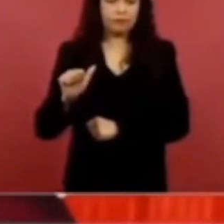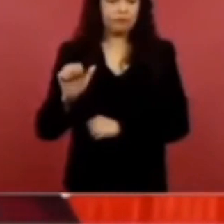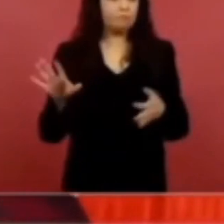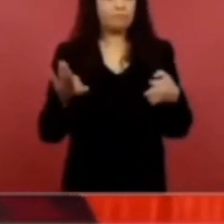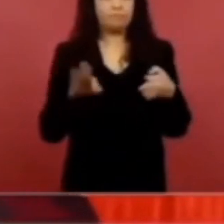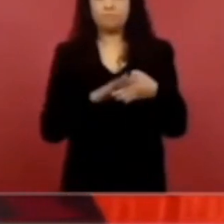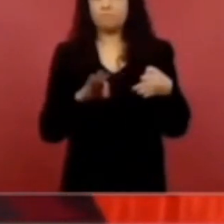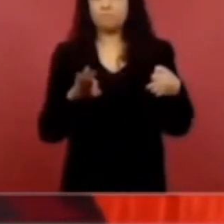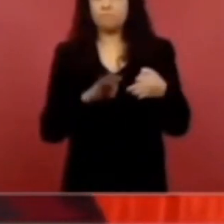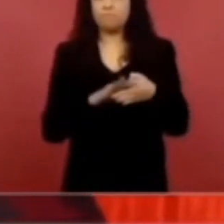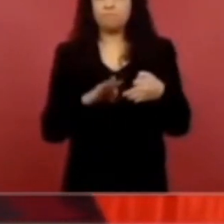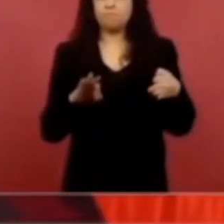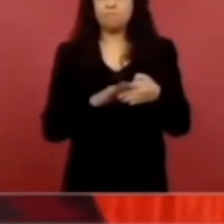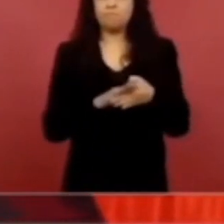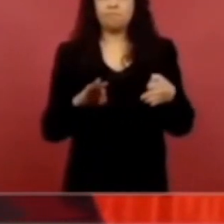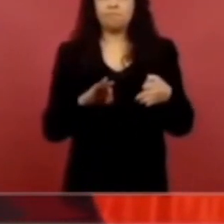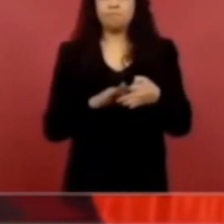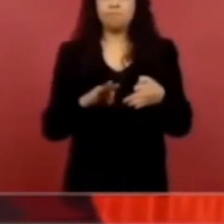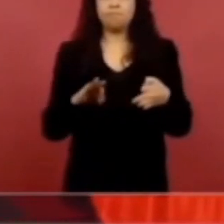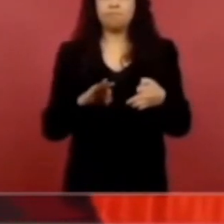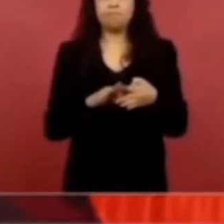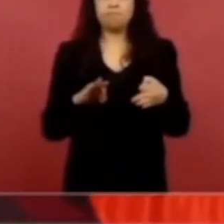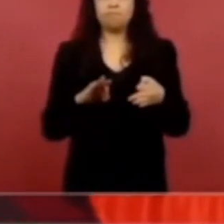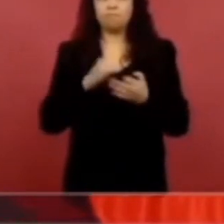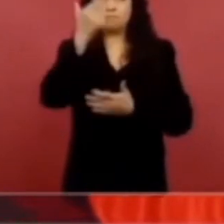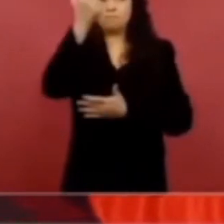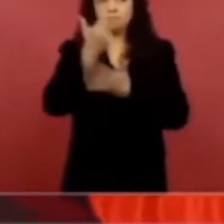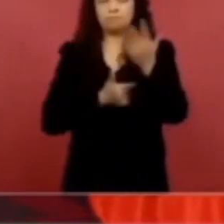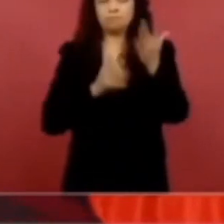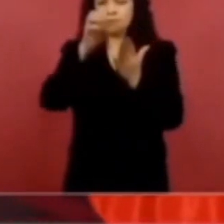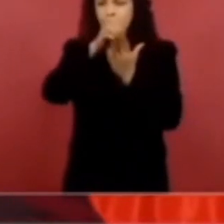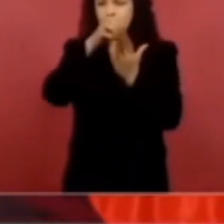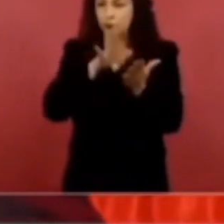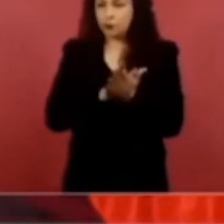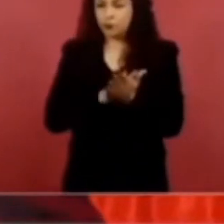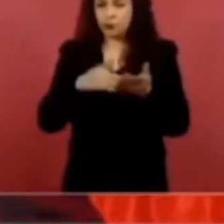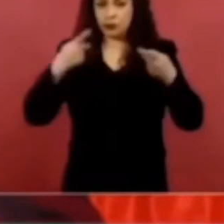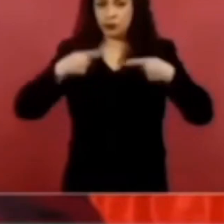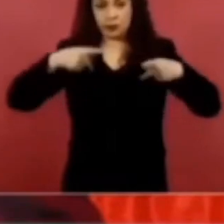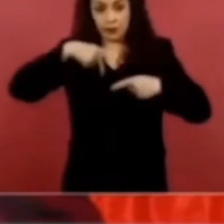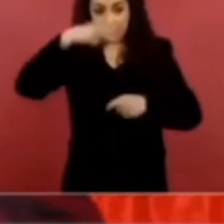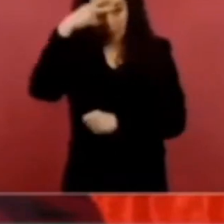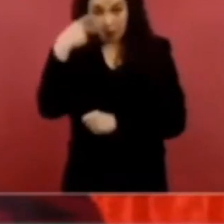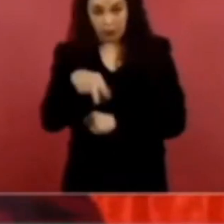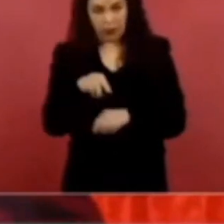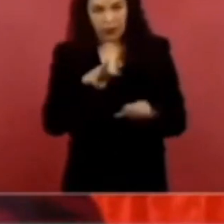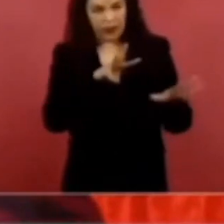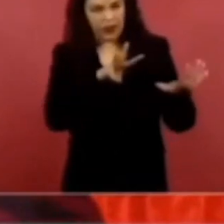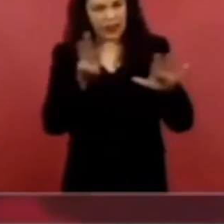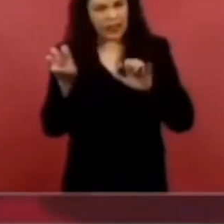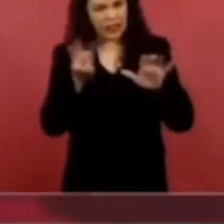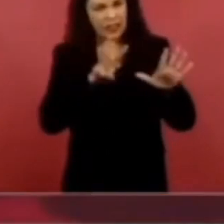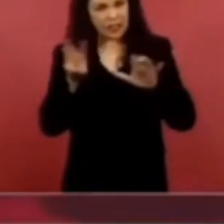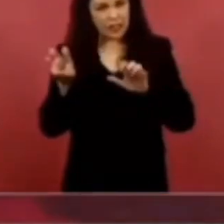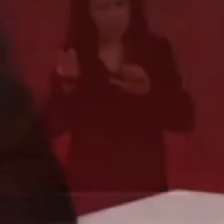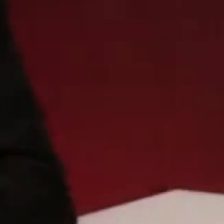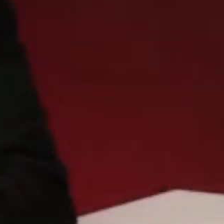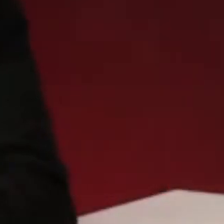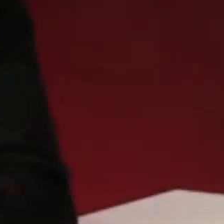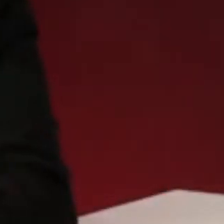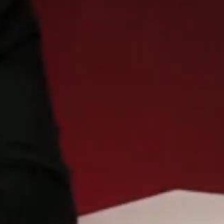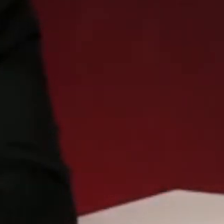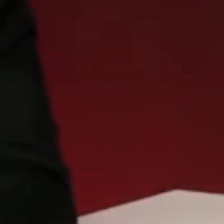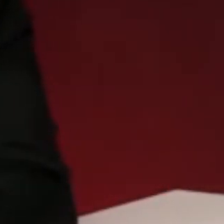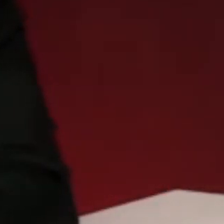alrededor de 300 mexicanos que quieren salir, en el caso de